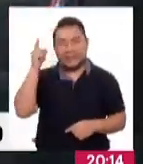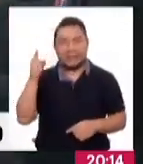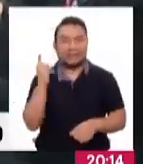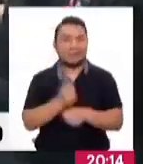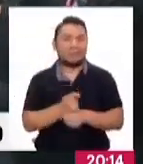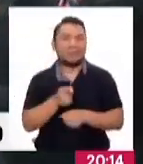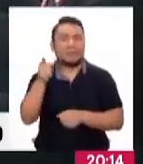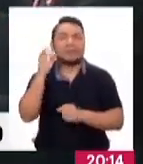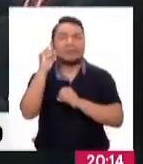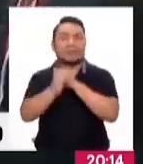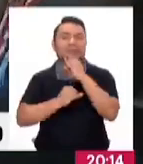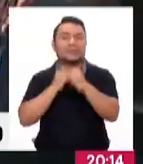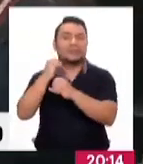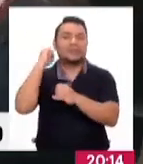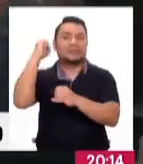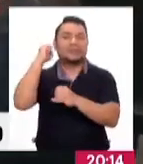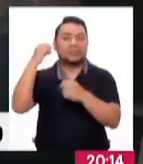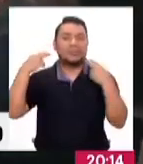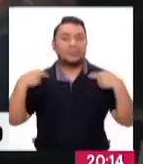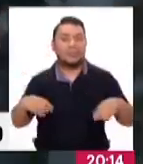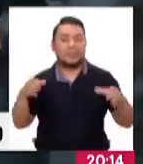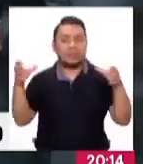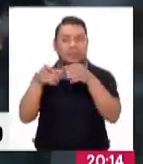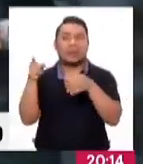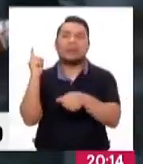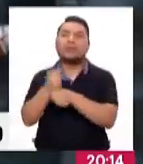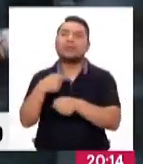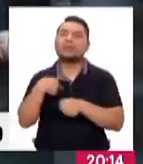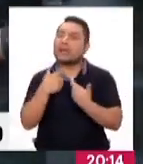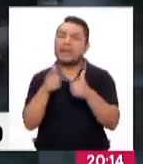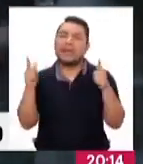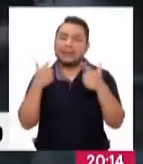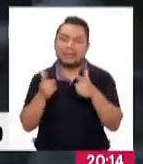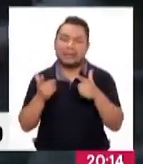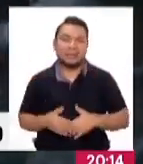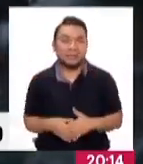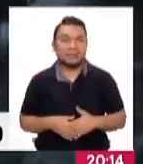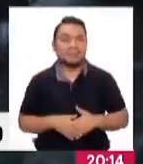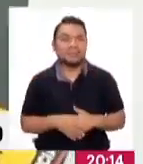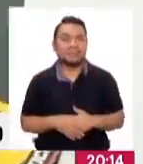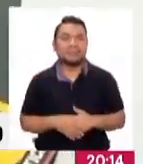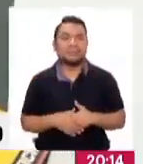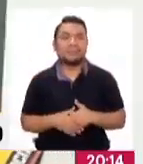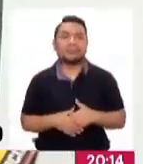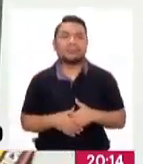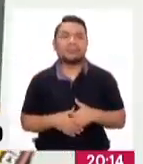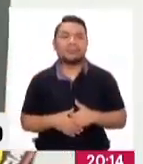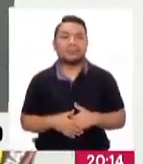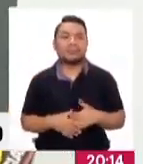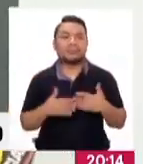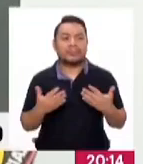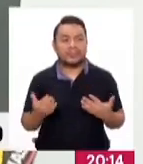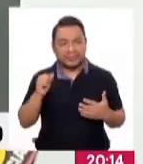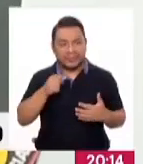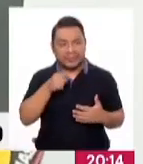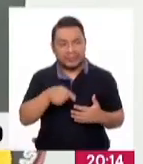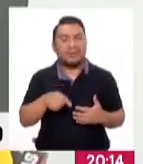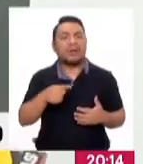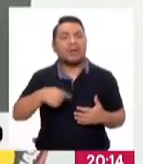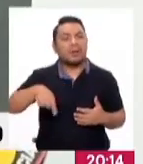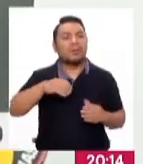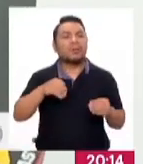la Comisión Interamericana de Derechos Humanos para exigir su libertad. El doctor Borea nos ha dado algunos alcances sobre cómo